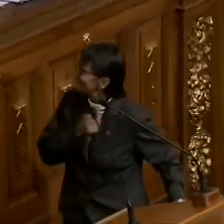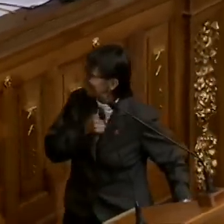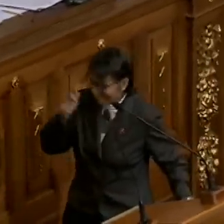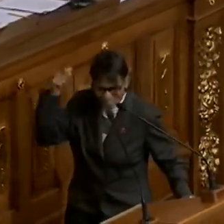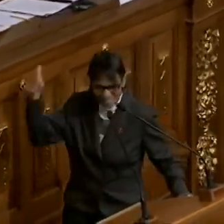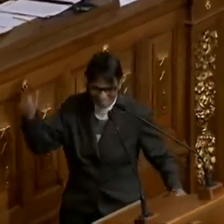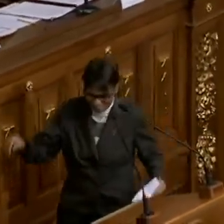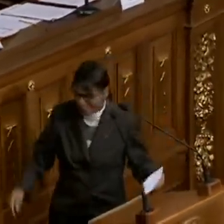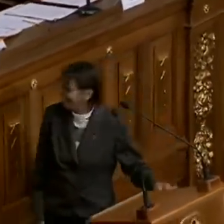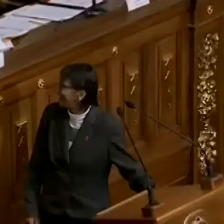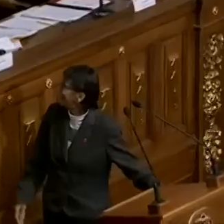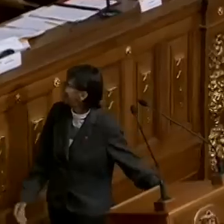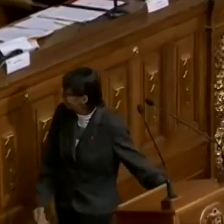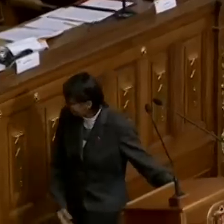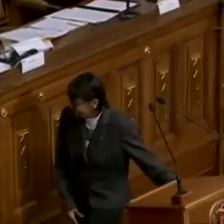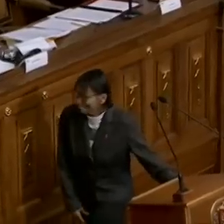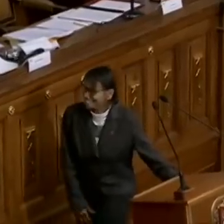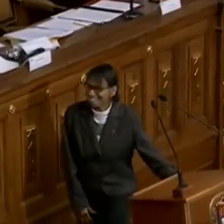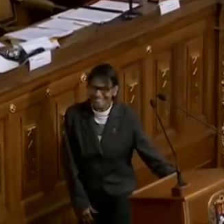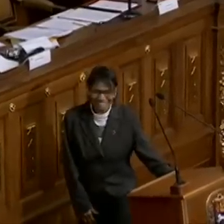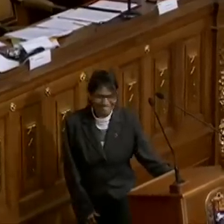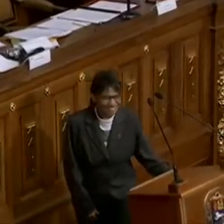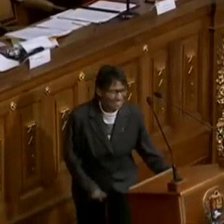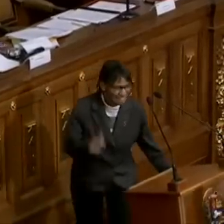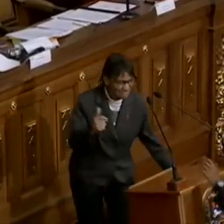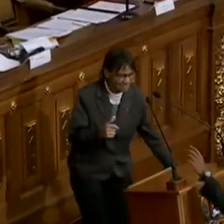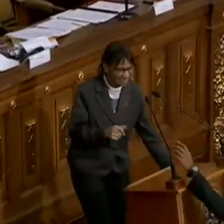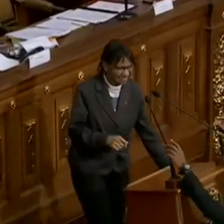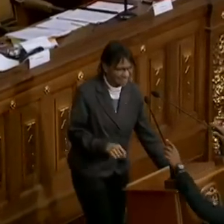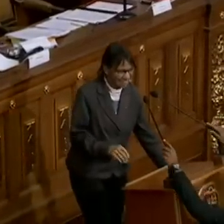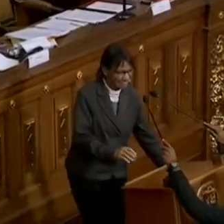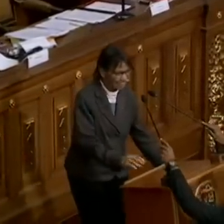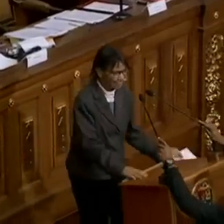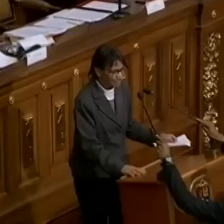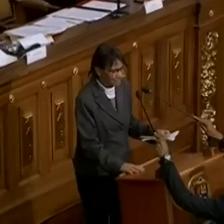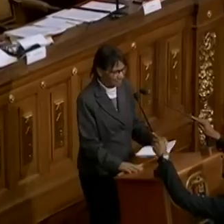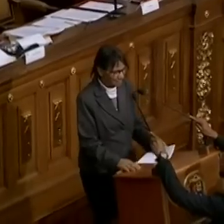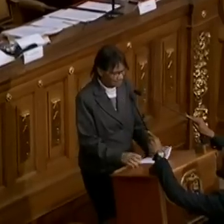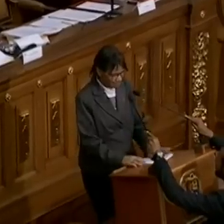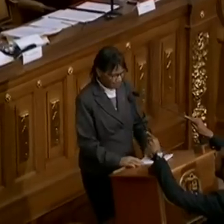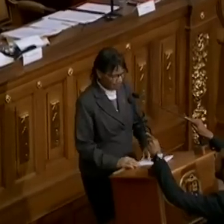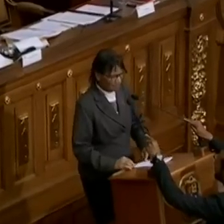del Furrial. De Caripito, compañera.